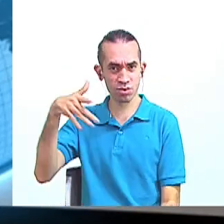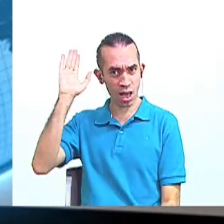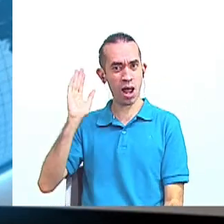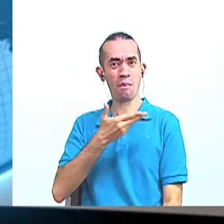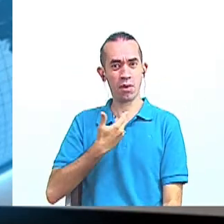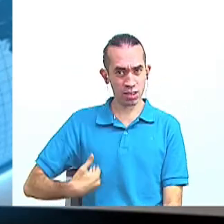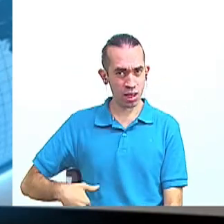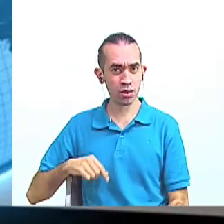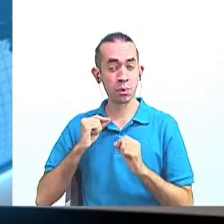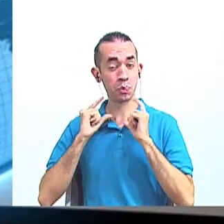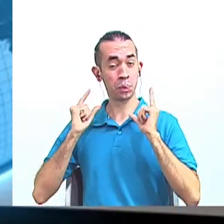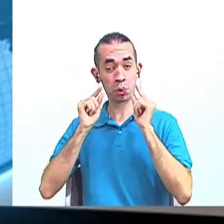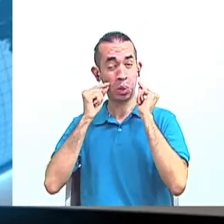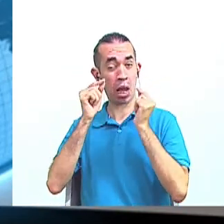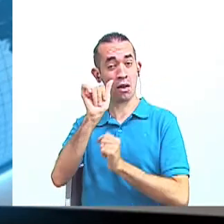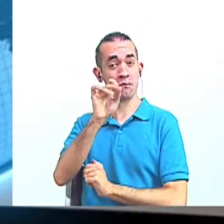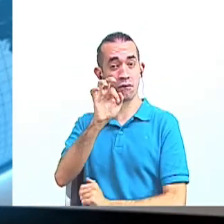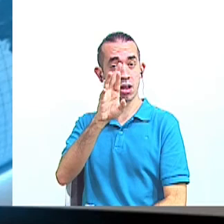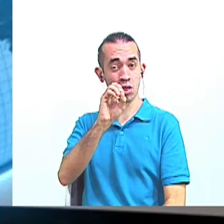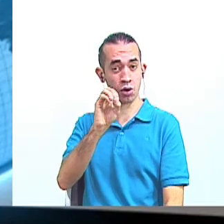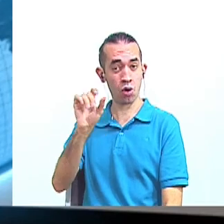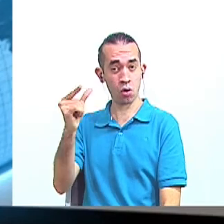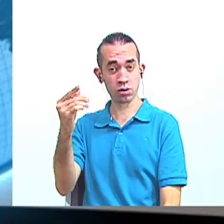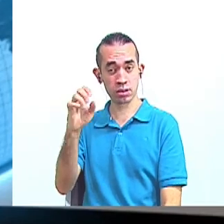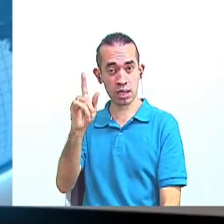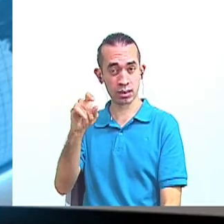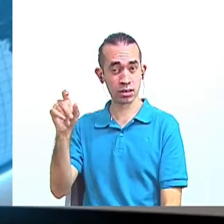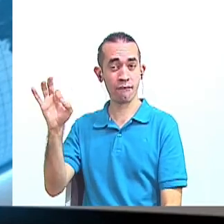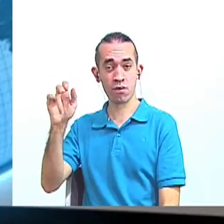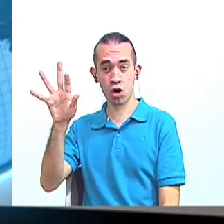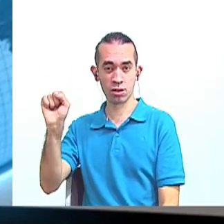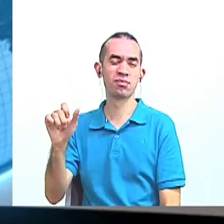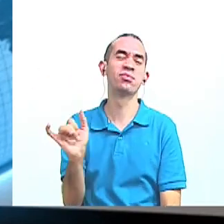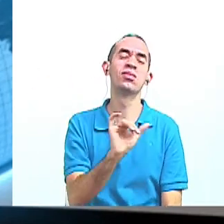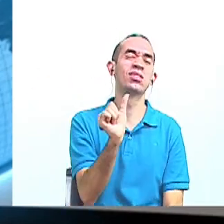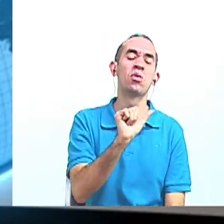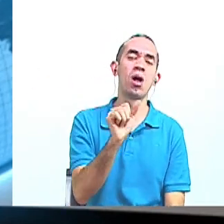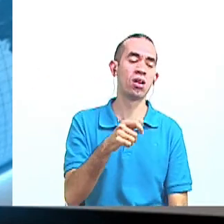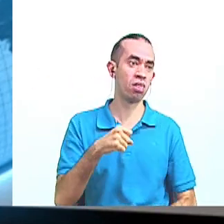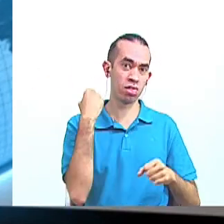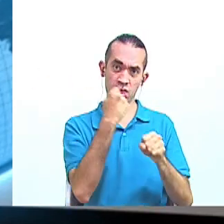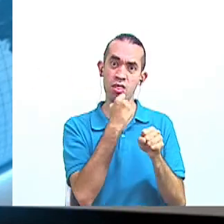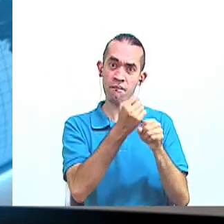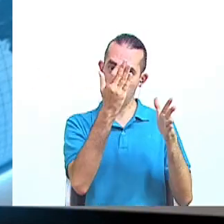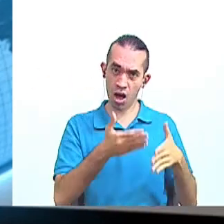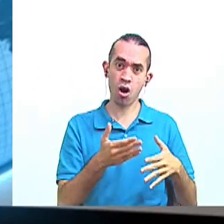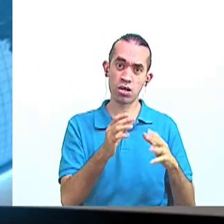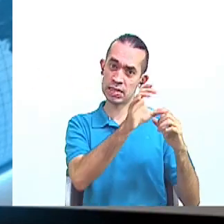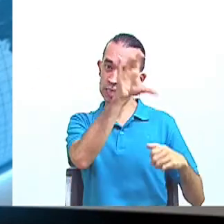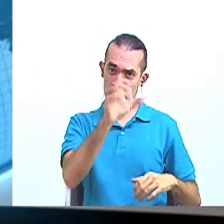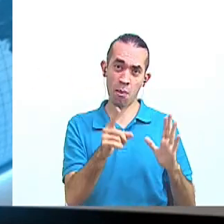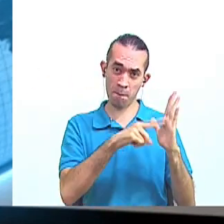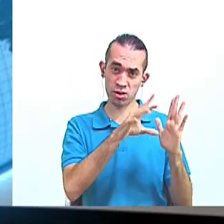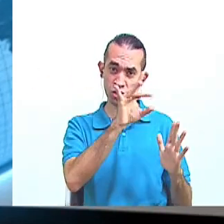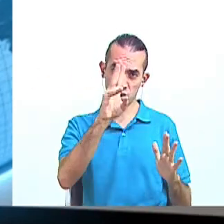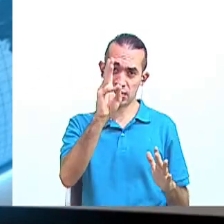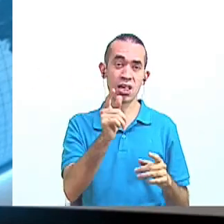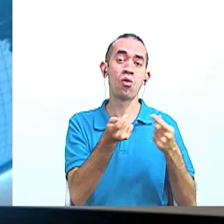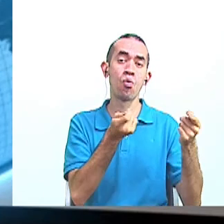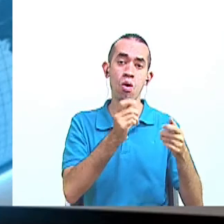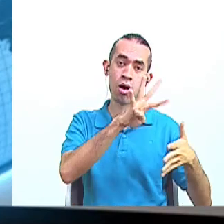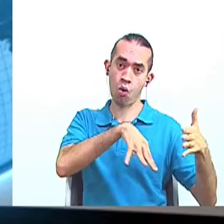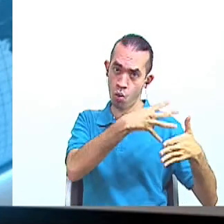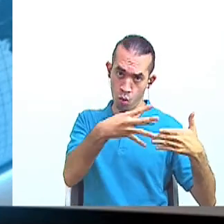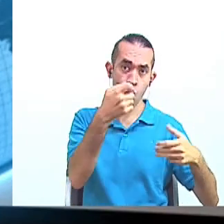González Flores, ser uno que regule la jornada laboral, como decían los muchachos y los trabajadores de Chicago en